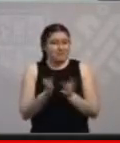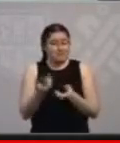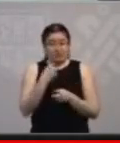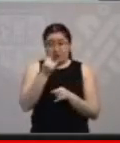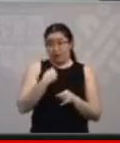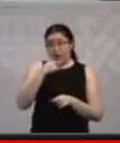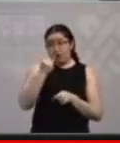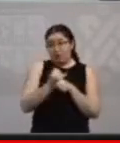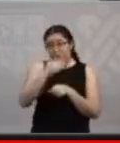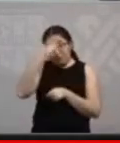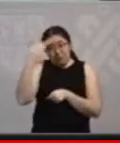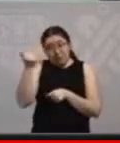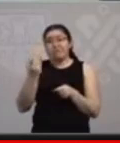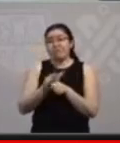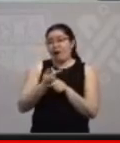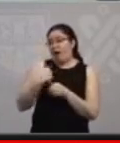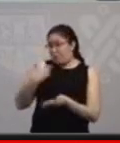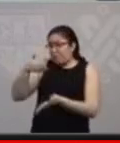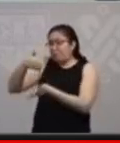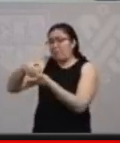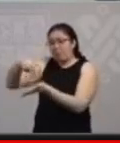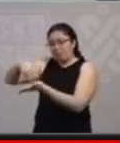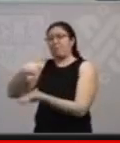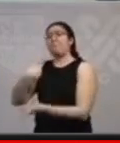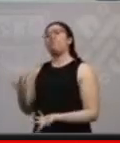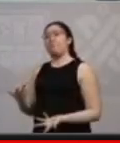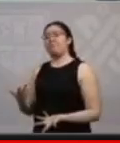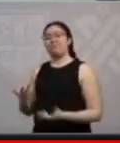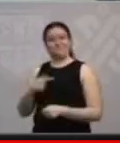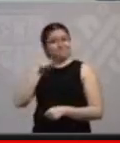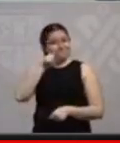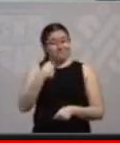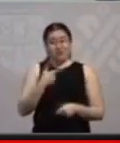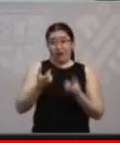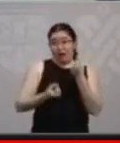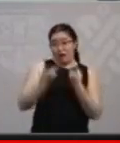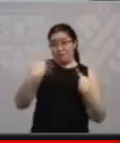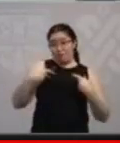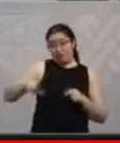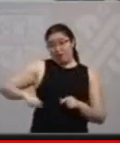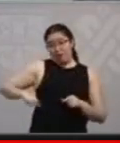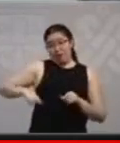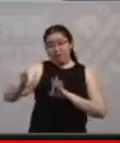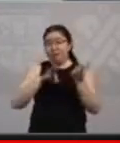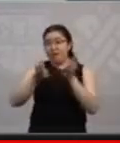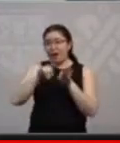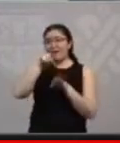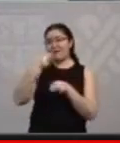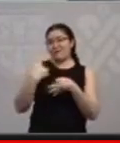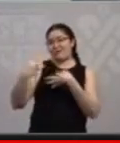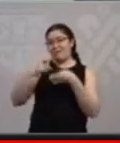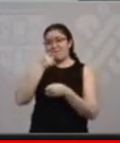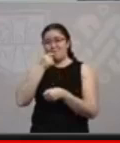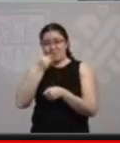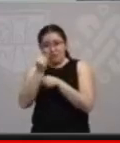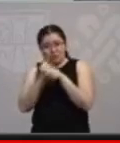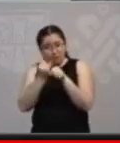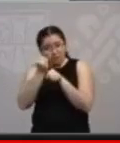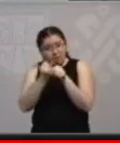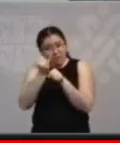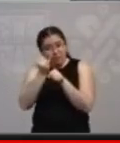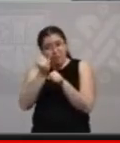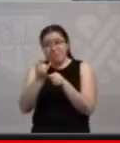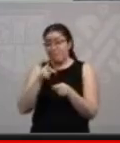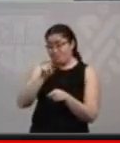Si fueran inocentes, pues ya se hubieran presentado. Pues hay órdenes de aprehensión contra varios exfuncionarios públicos y pues ahí está haciendo su labor la policía de investigación,